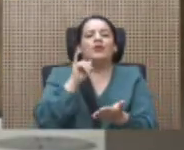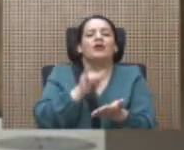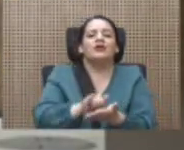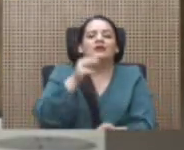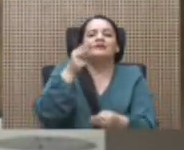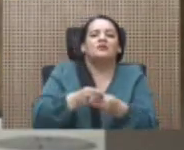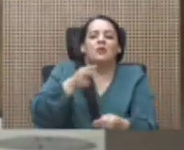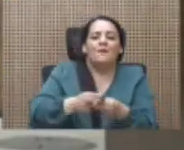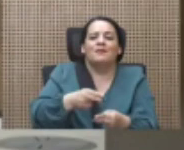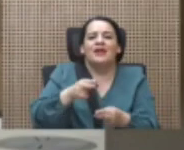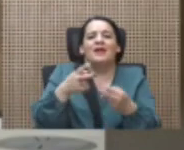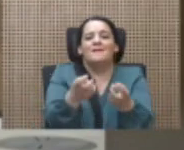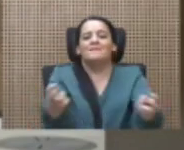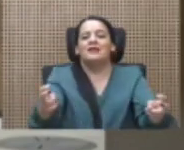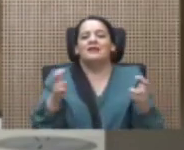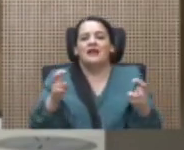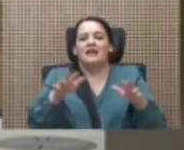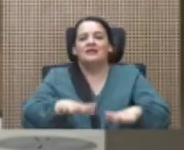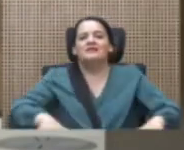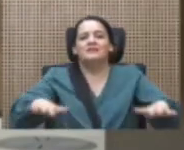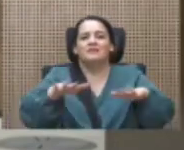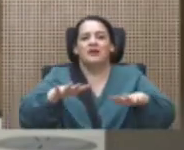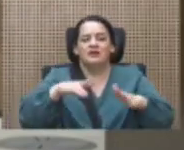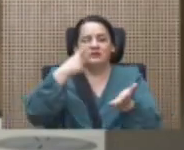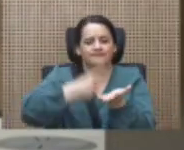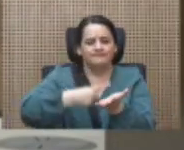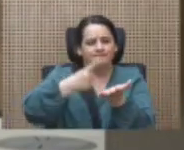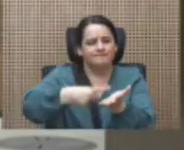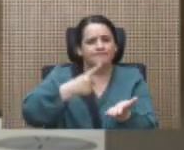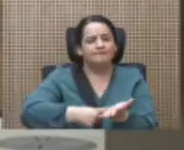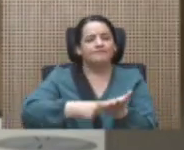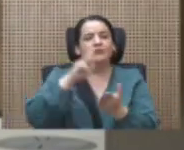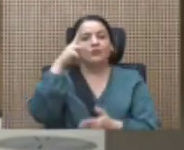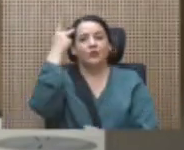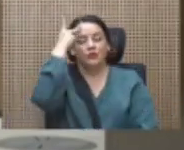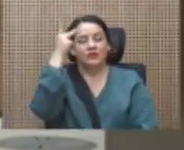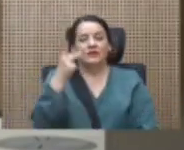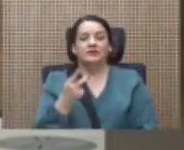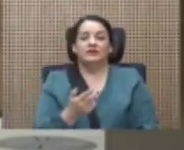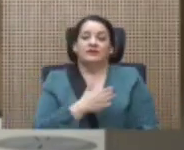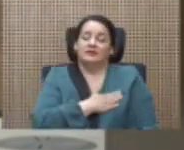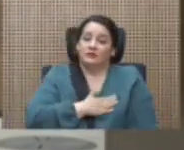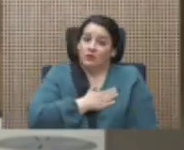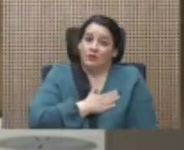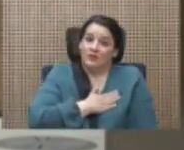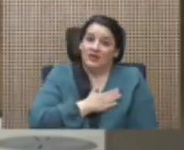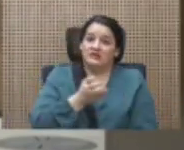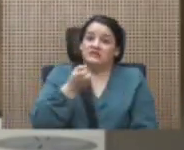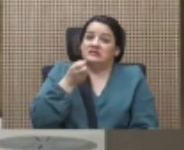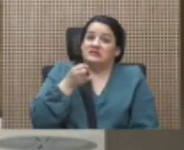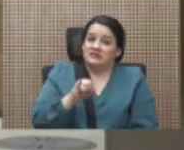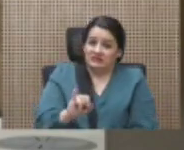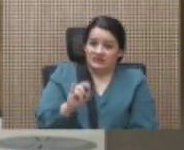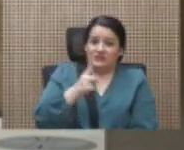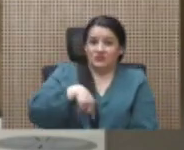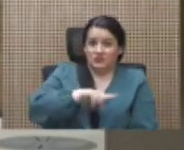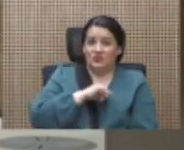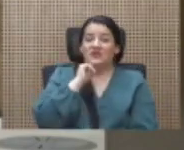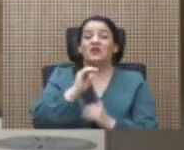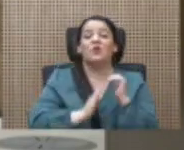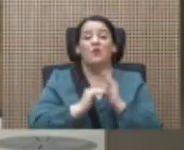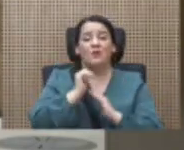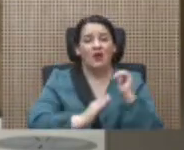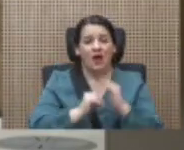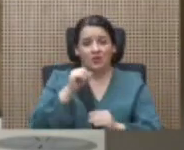un espacio de discusión política Disculpen si incomodamos diputados y diputadas pero con